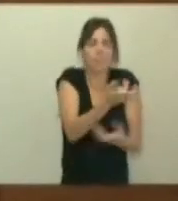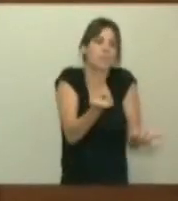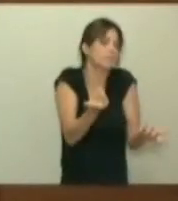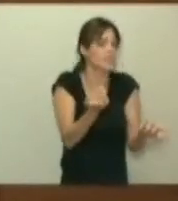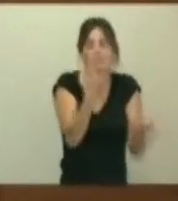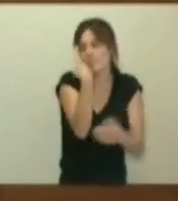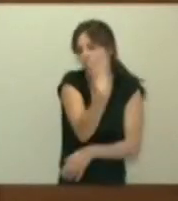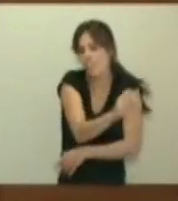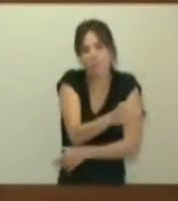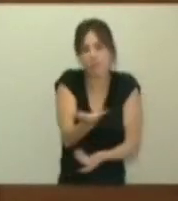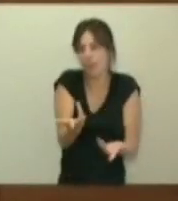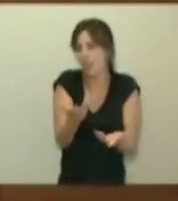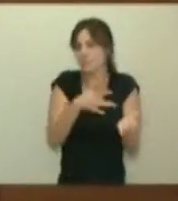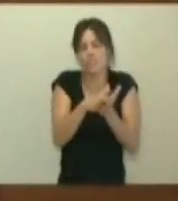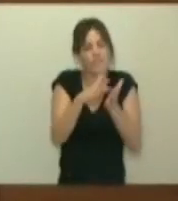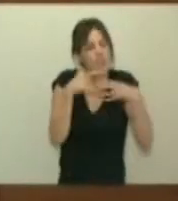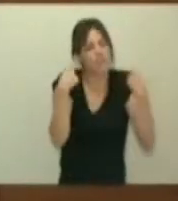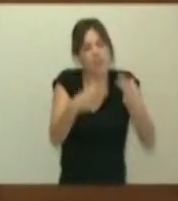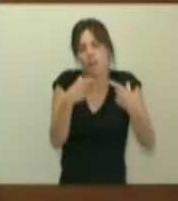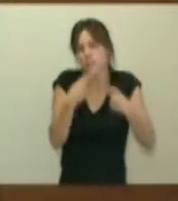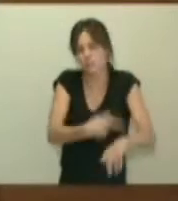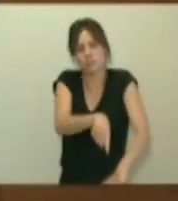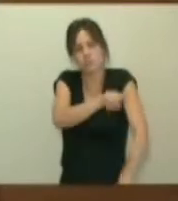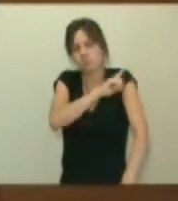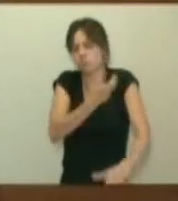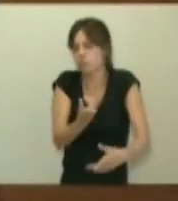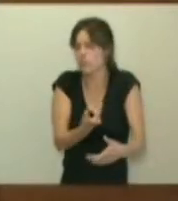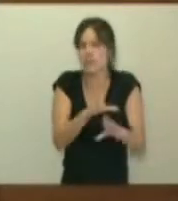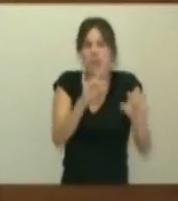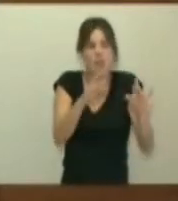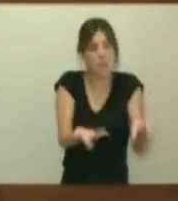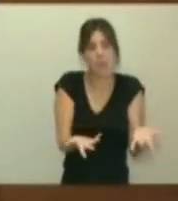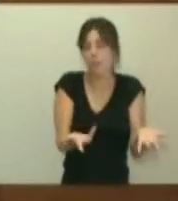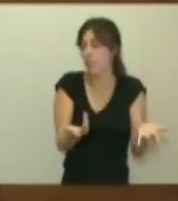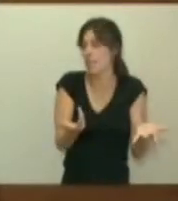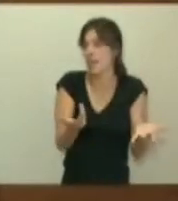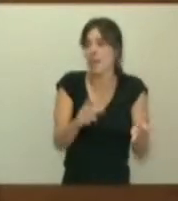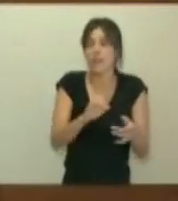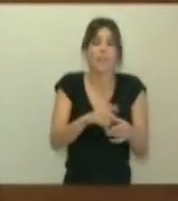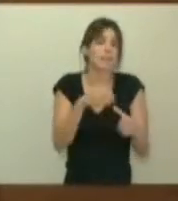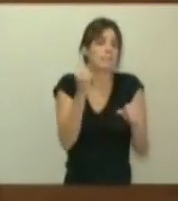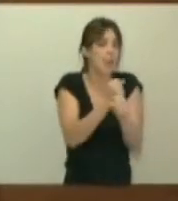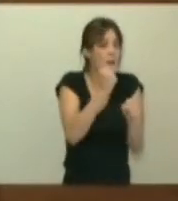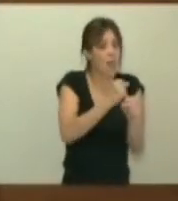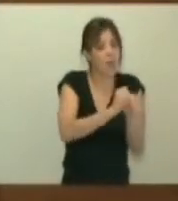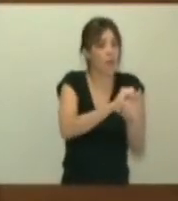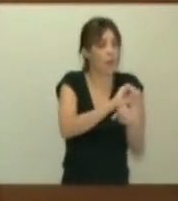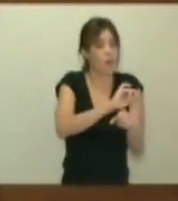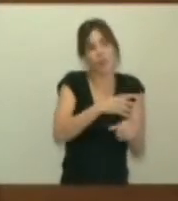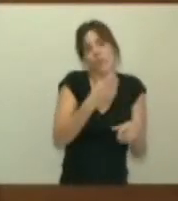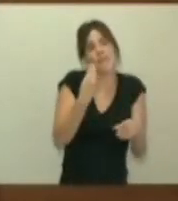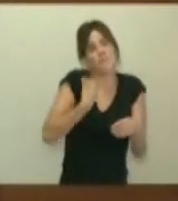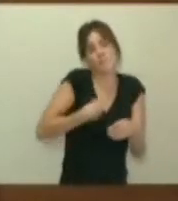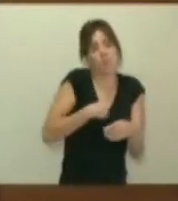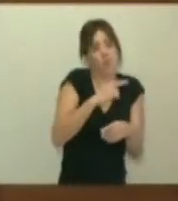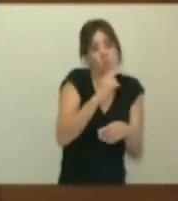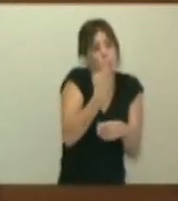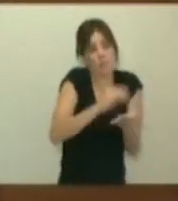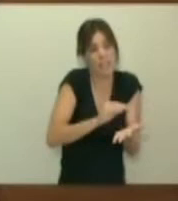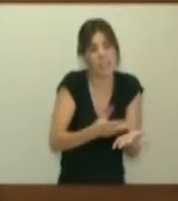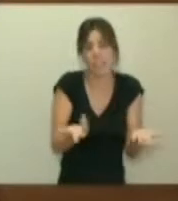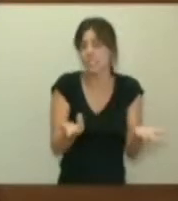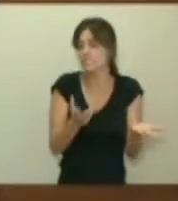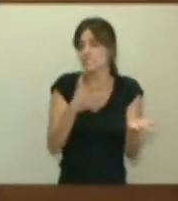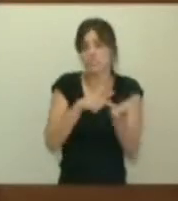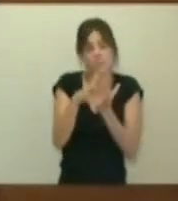necesaria, supone un auténtico gasto superfluo, una duplicidad de funciones que en la actualidad, y como ya he